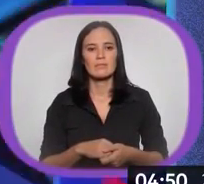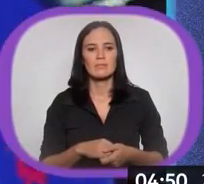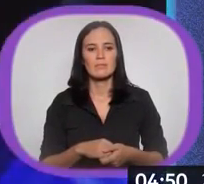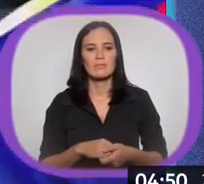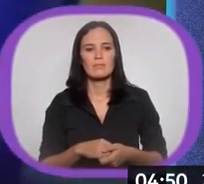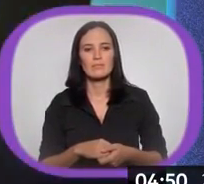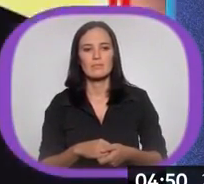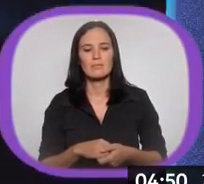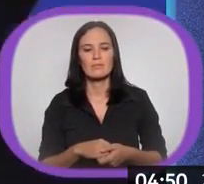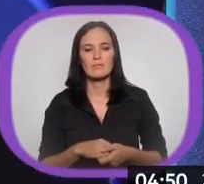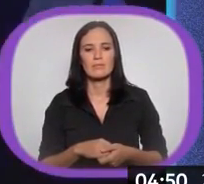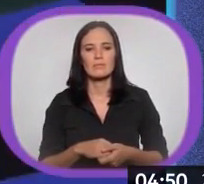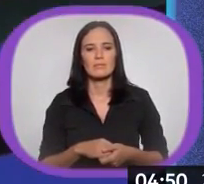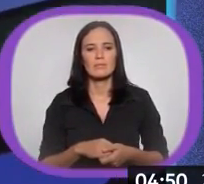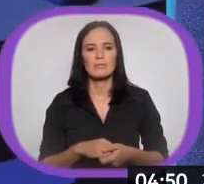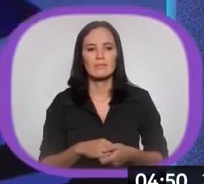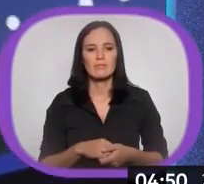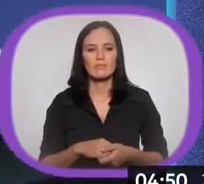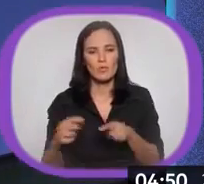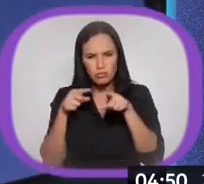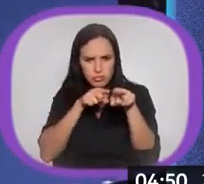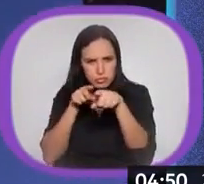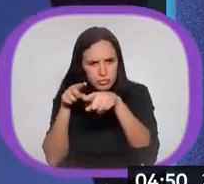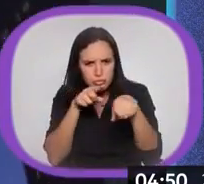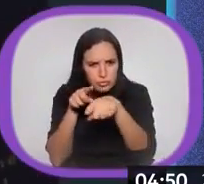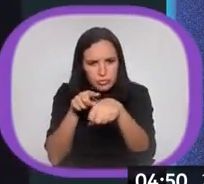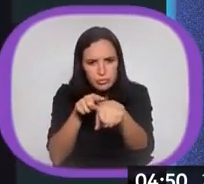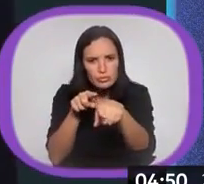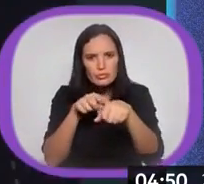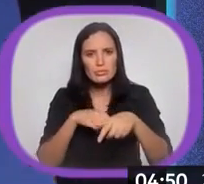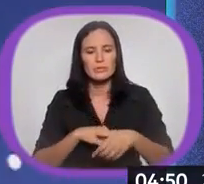No, si yo llego primero, torpe. ¡Jet Storm, tras ellos!